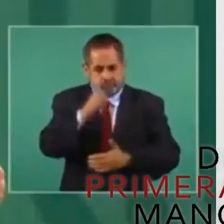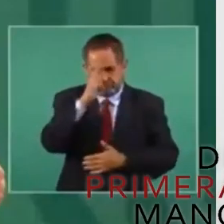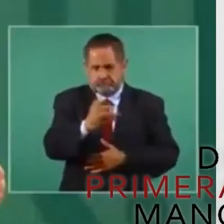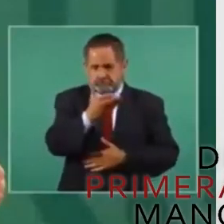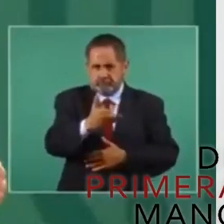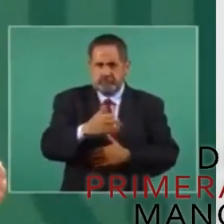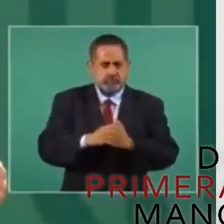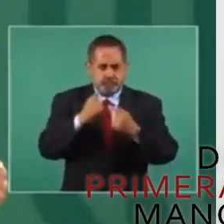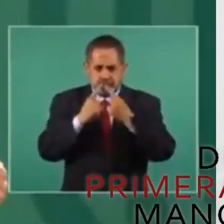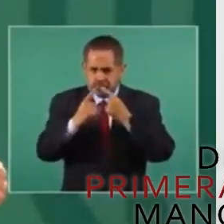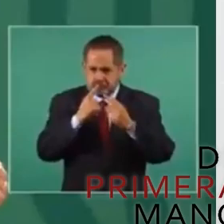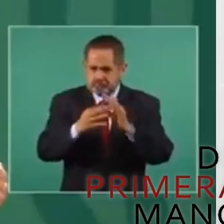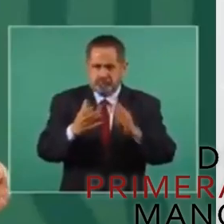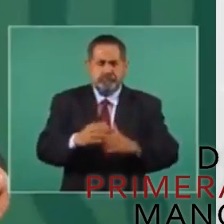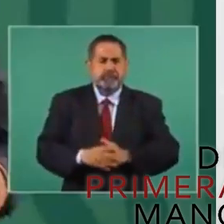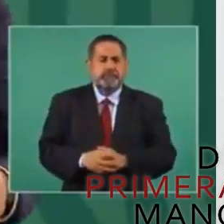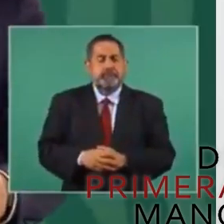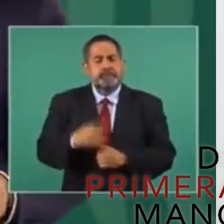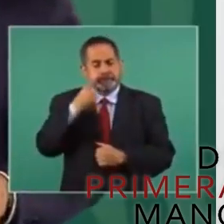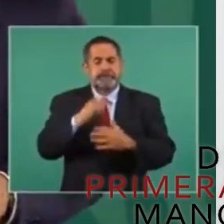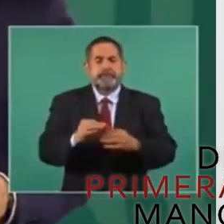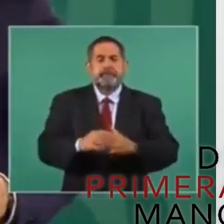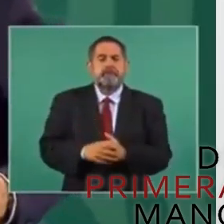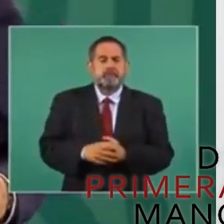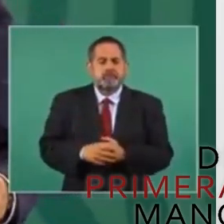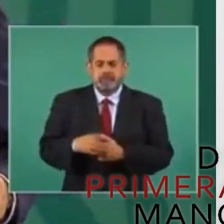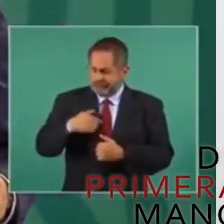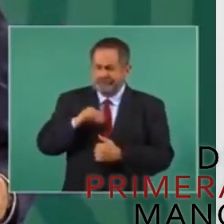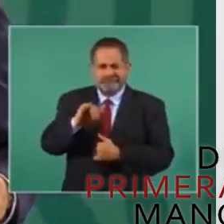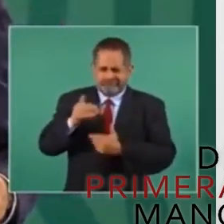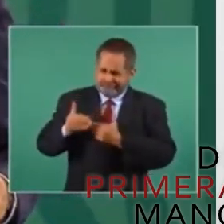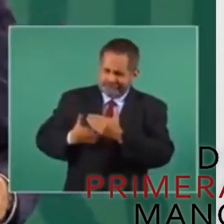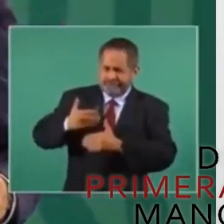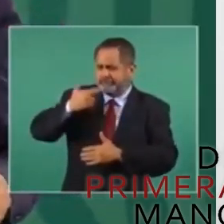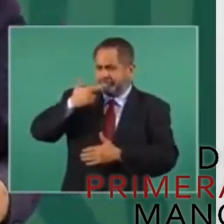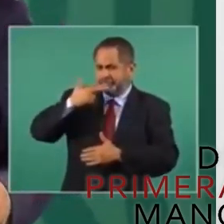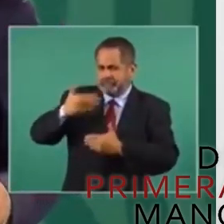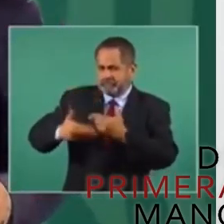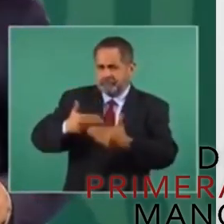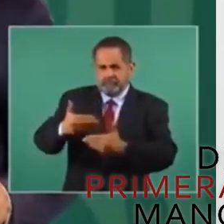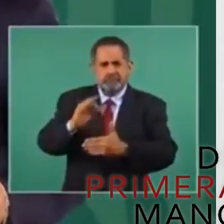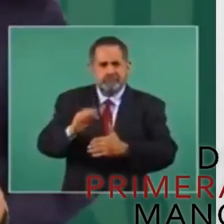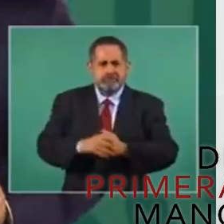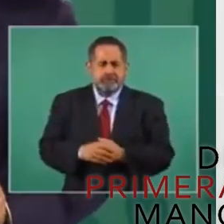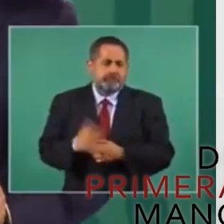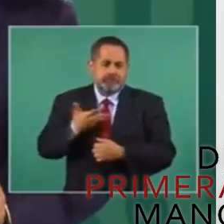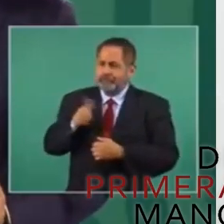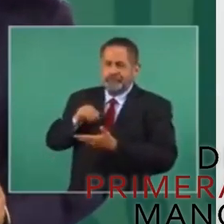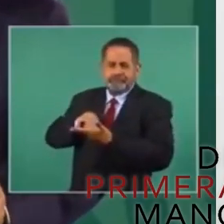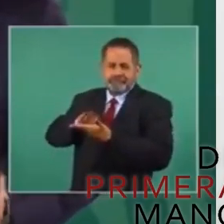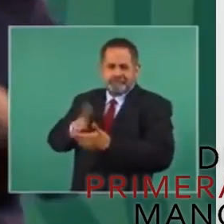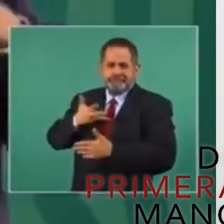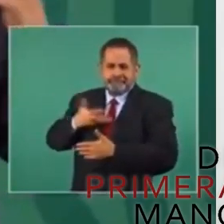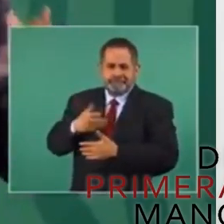es que las preguntas y observaciones de jorge ramos y las evasivas y traspiés declarativo del comandante en jefe